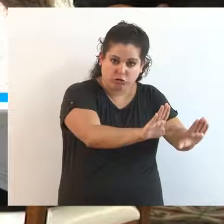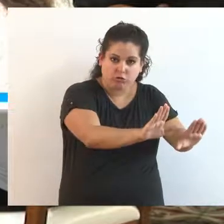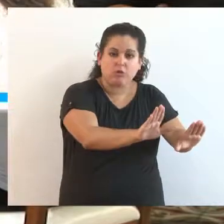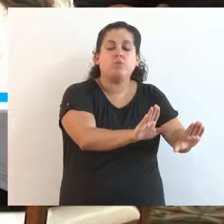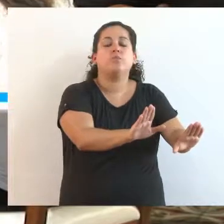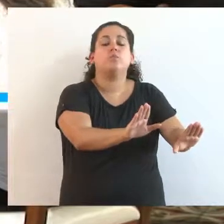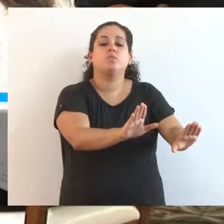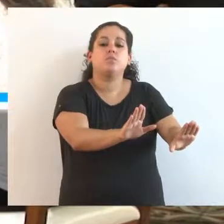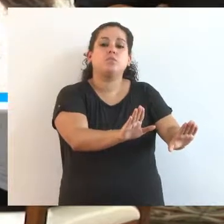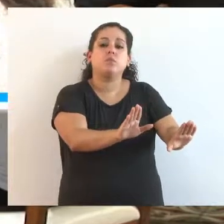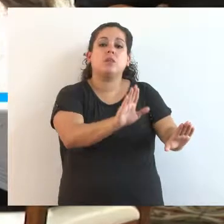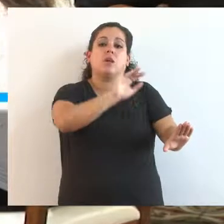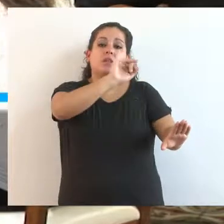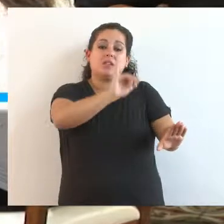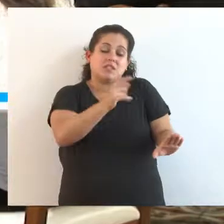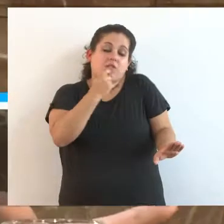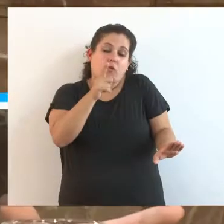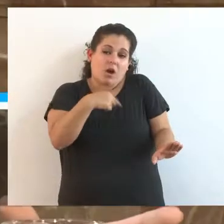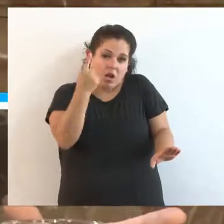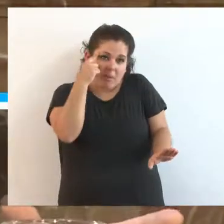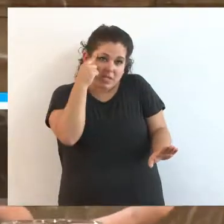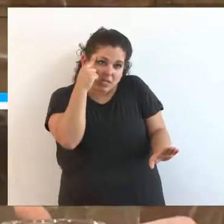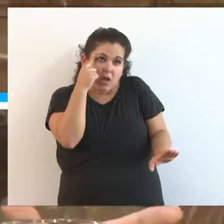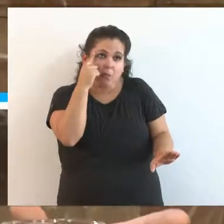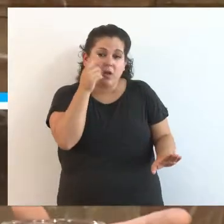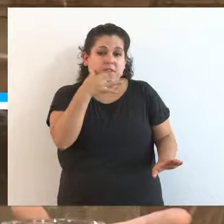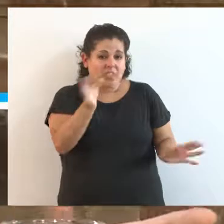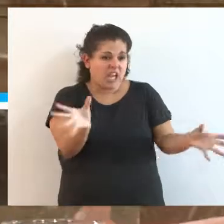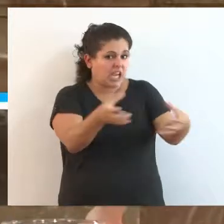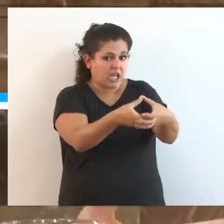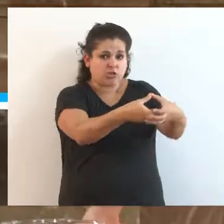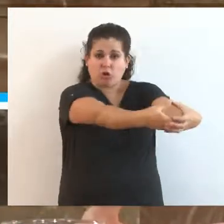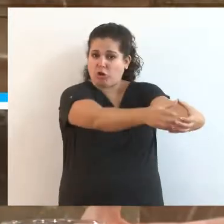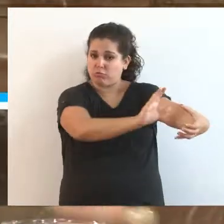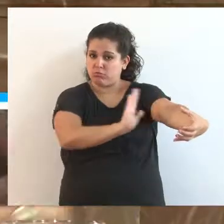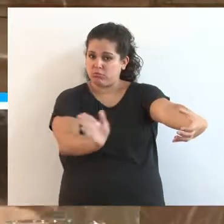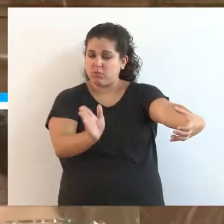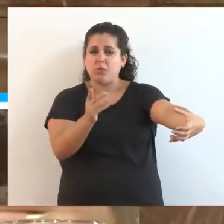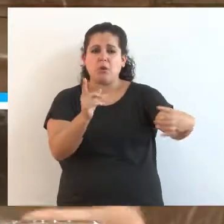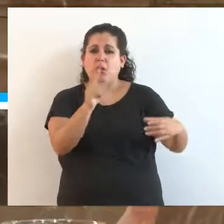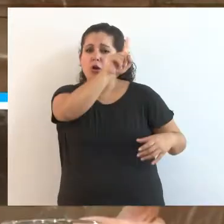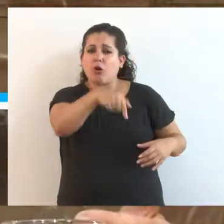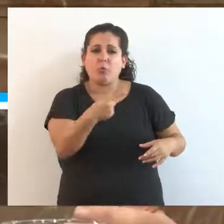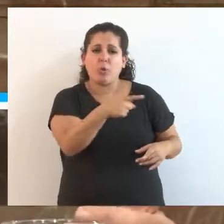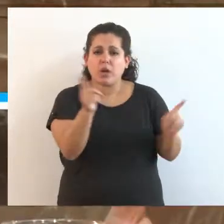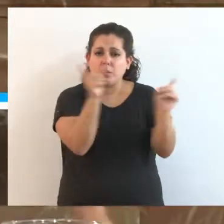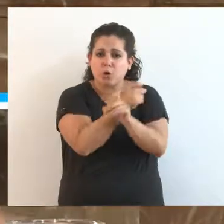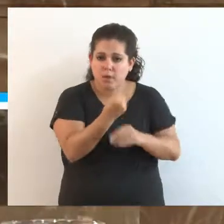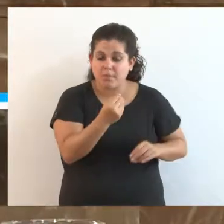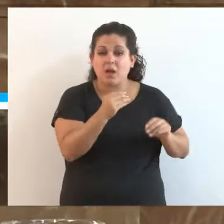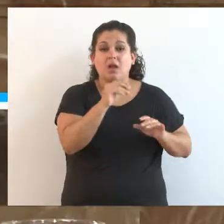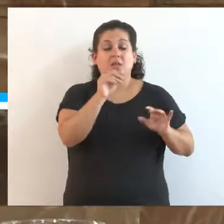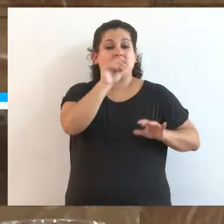adopción, pero institucionalizados. Si uno lo piensa, es casi un verdadero pequeño gueto de Varsovia. ¿Cuáles son los causales?